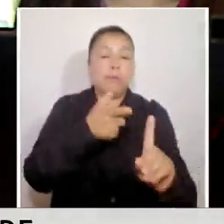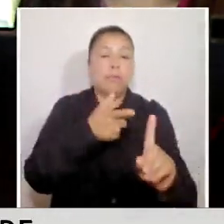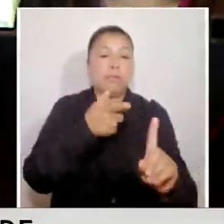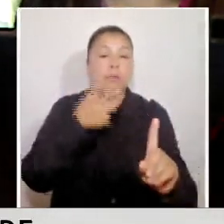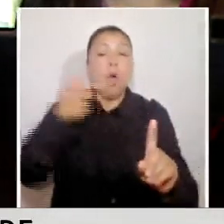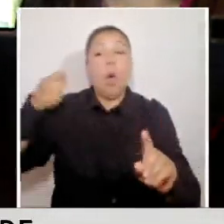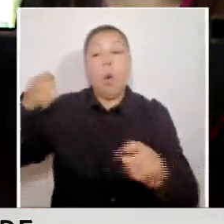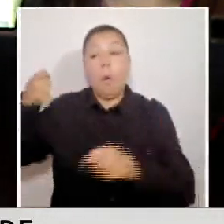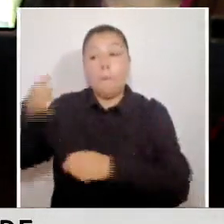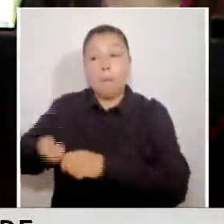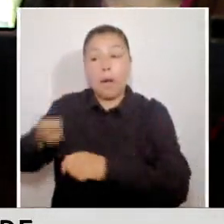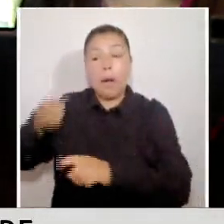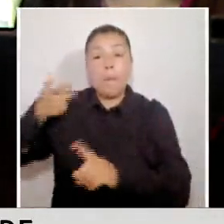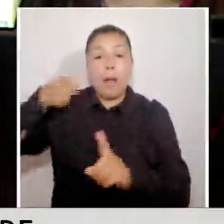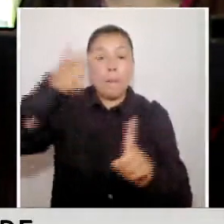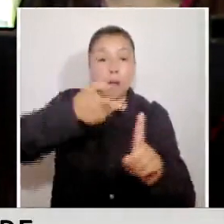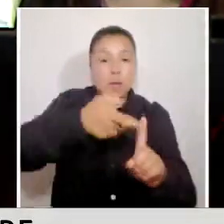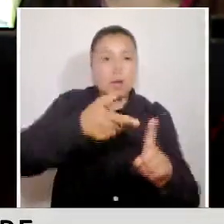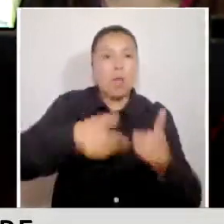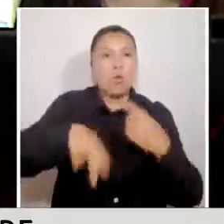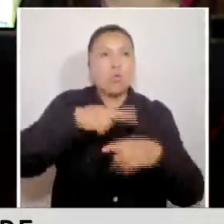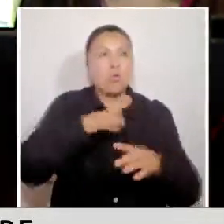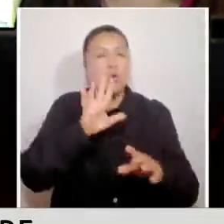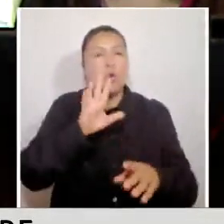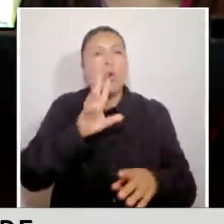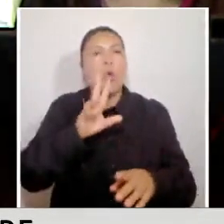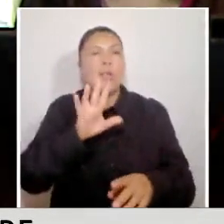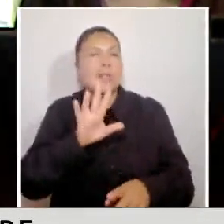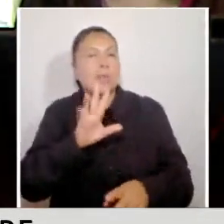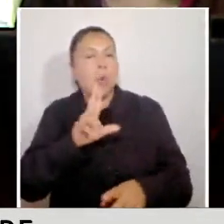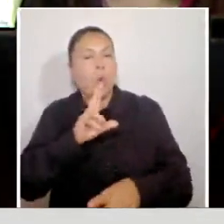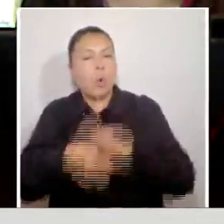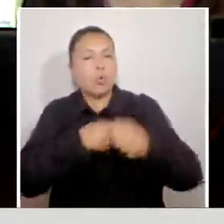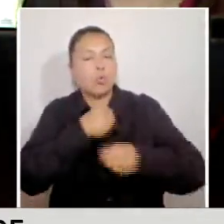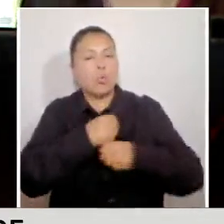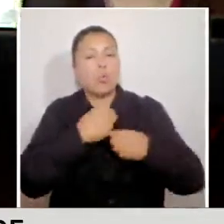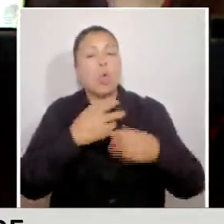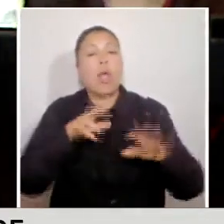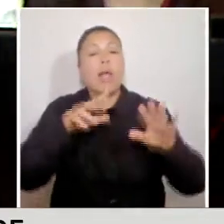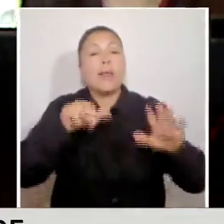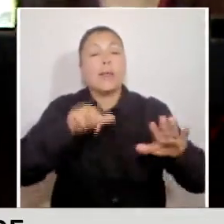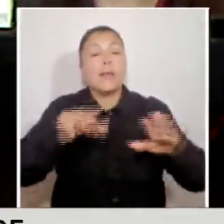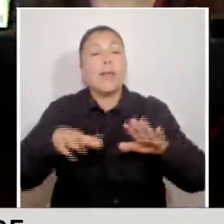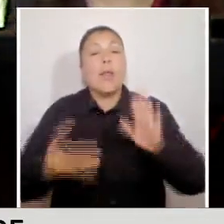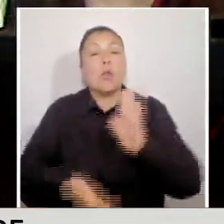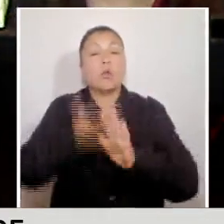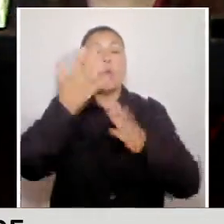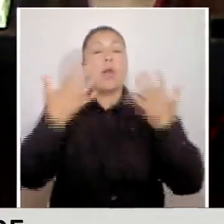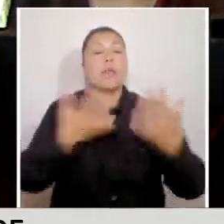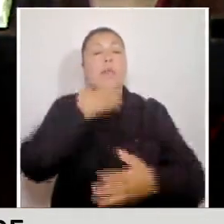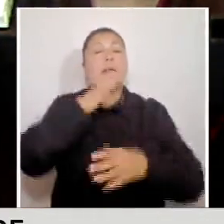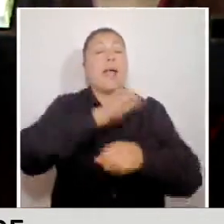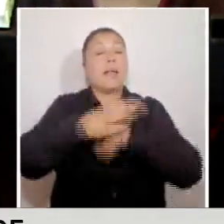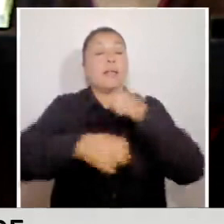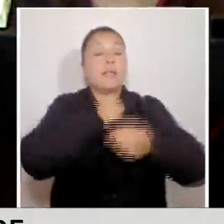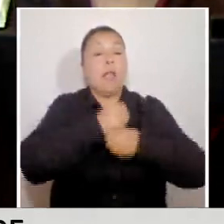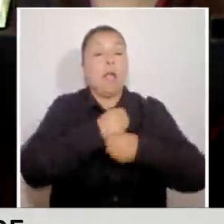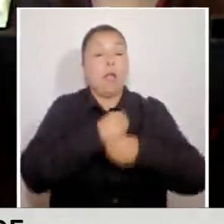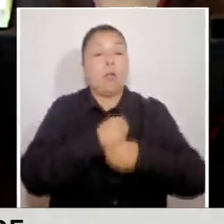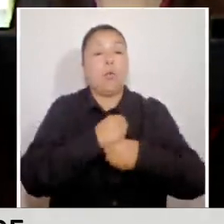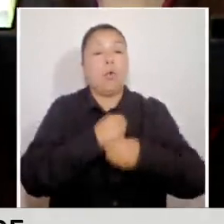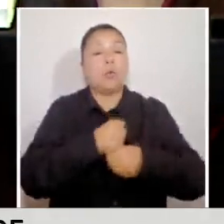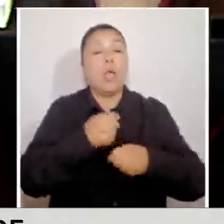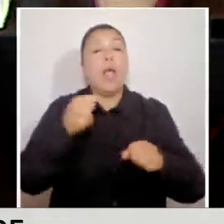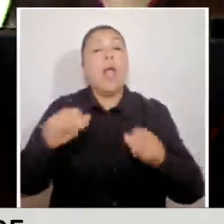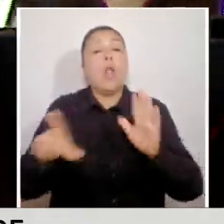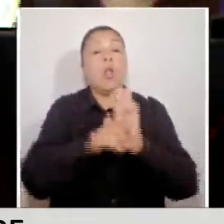de 5 años nosotros lo dejamos en ocho y entre 16 y 18 lo subimos de 10 a 15 y lo que hacemos además que los delitos más